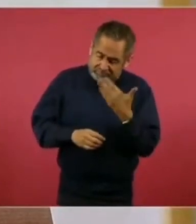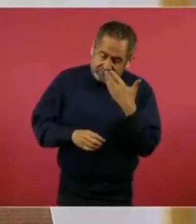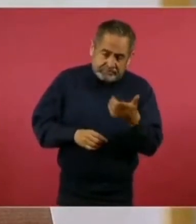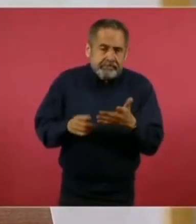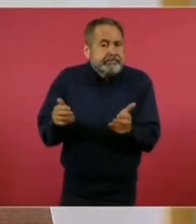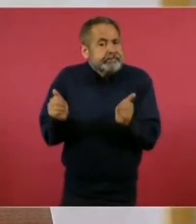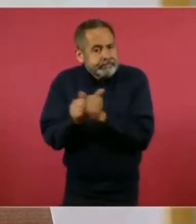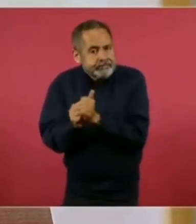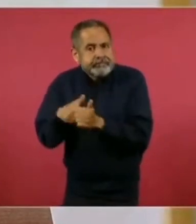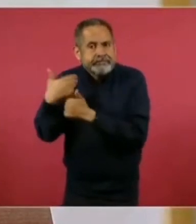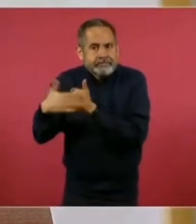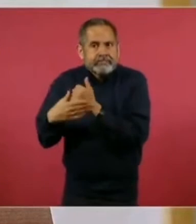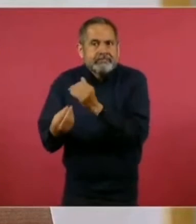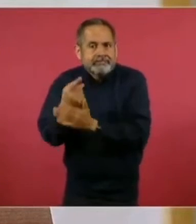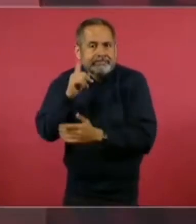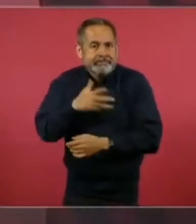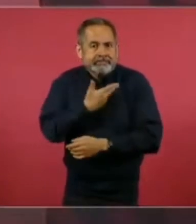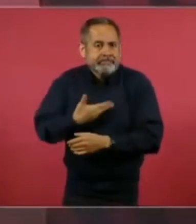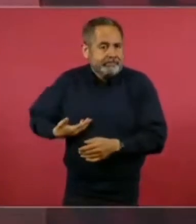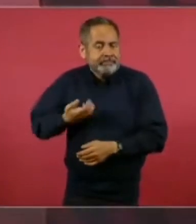agropecuario, hombre